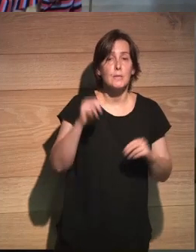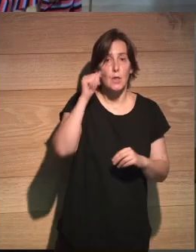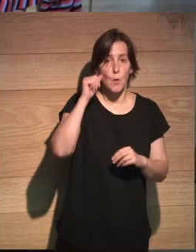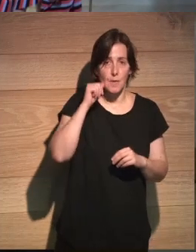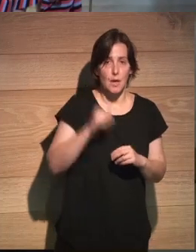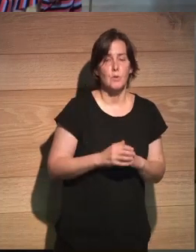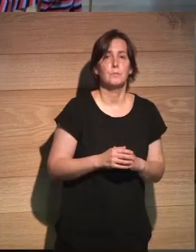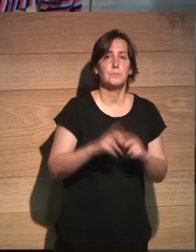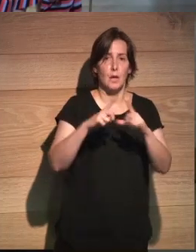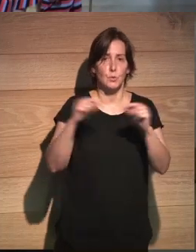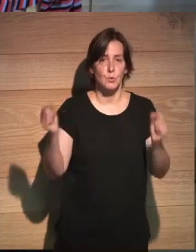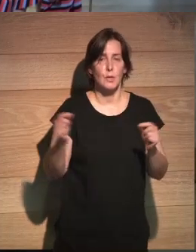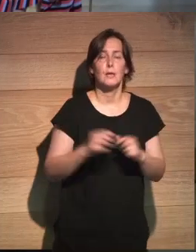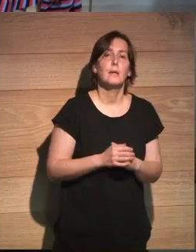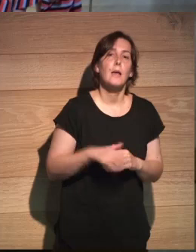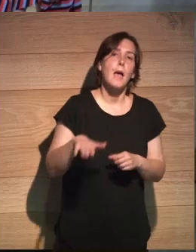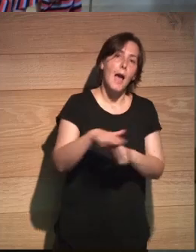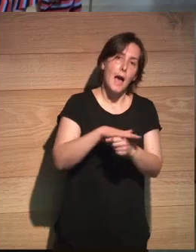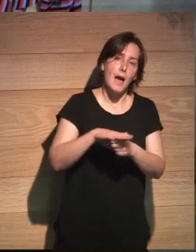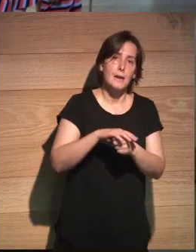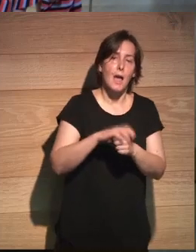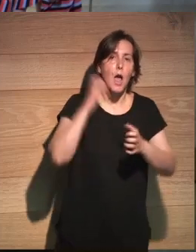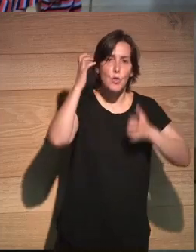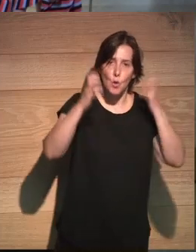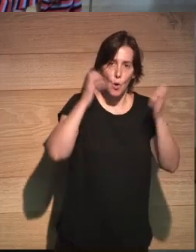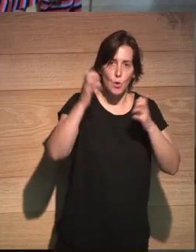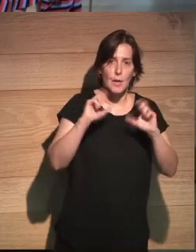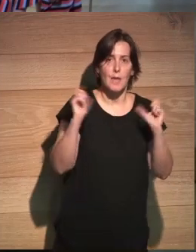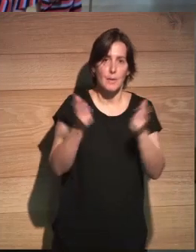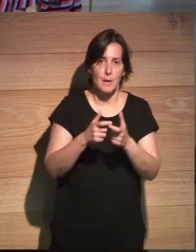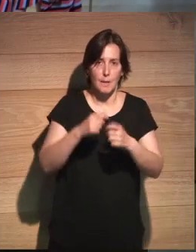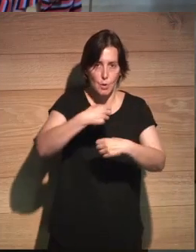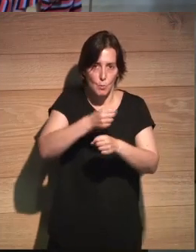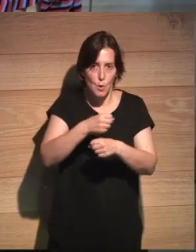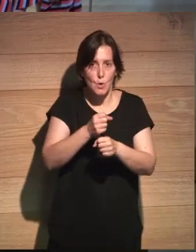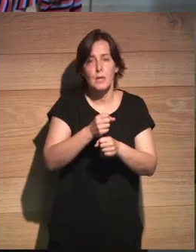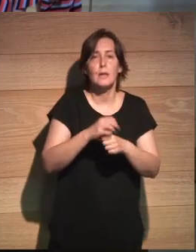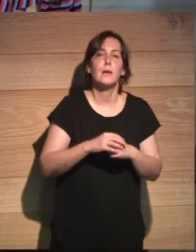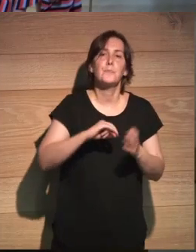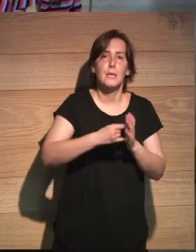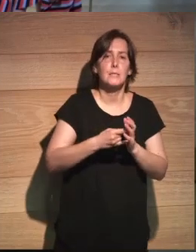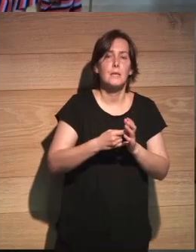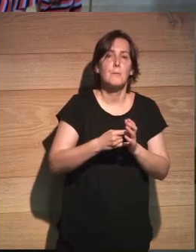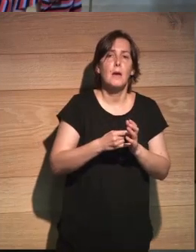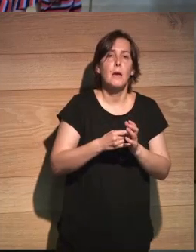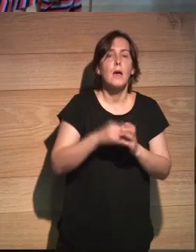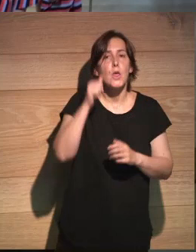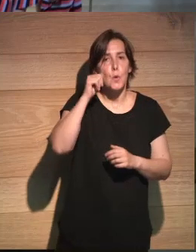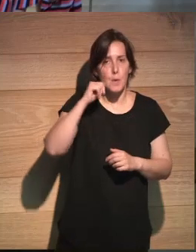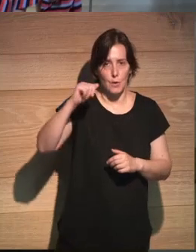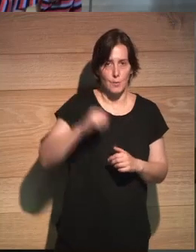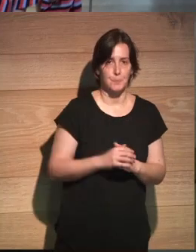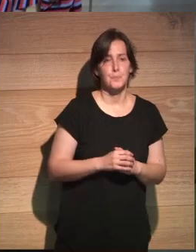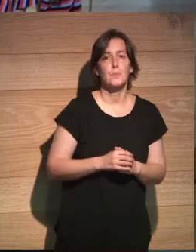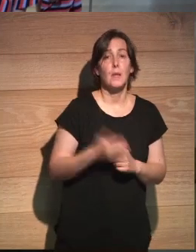Asturias, y al área de zoología en el Departamento de Biología de Organismos y Sistemas de la Universidad de Oviedo. Como les